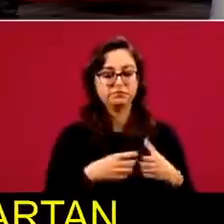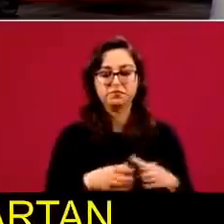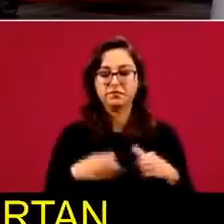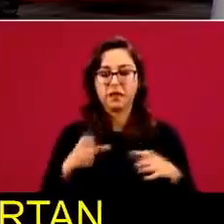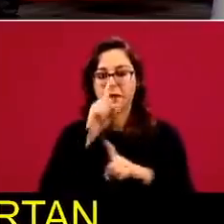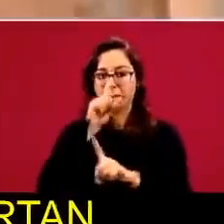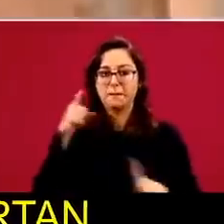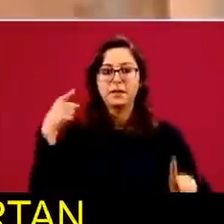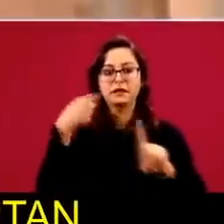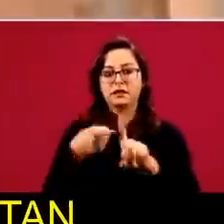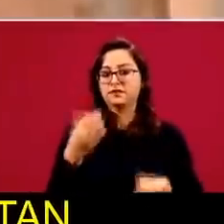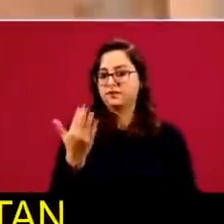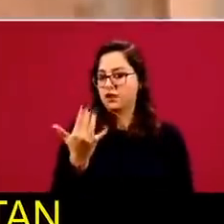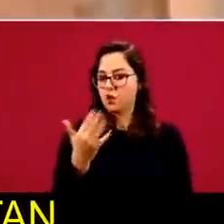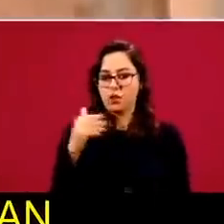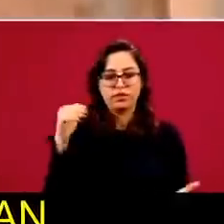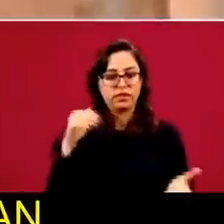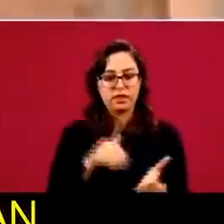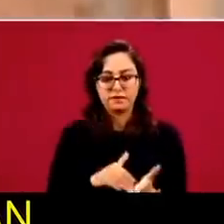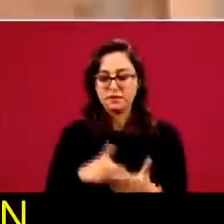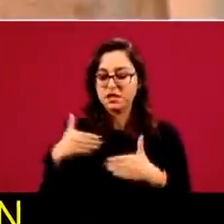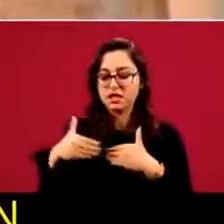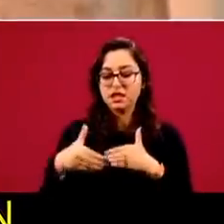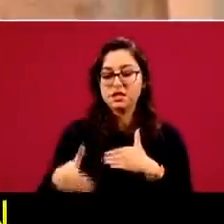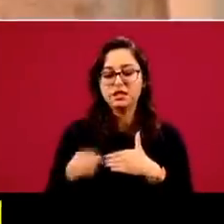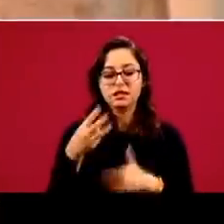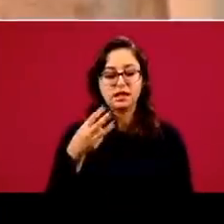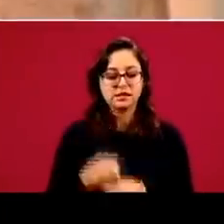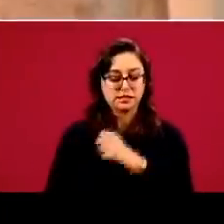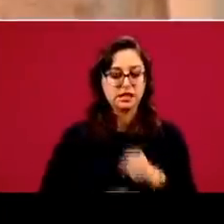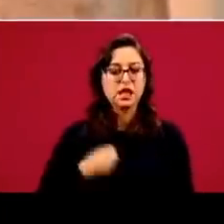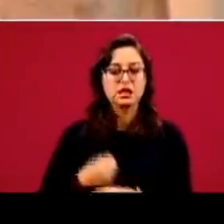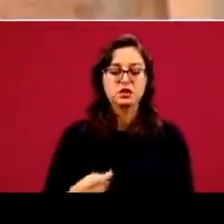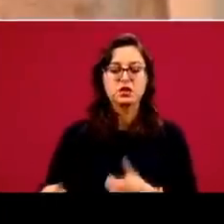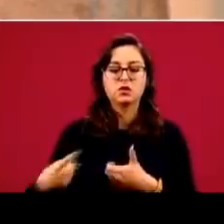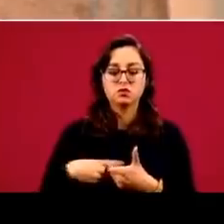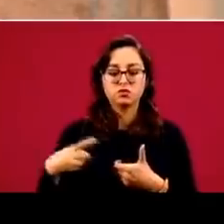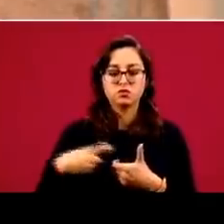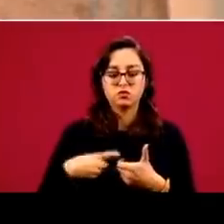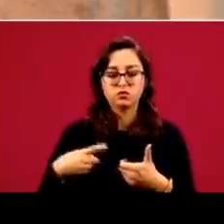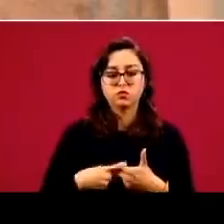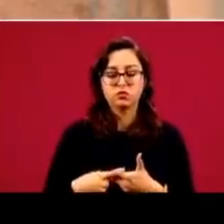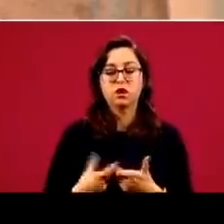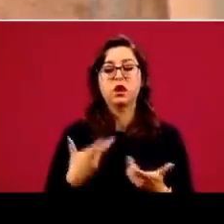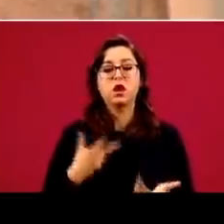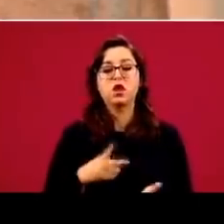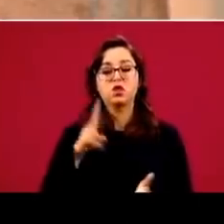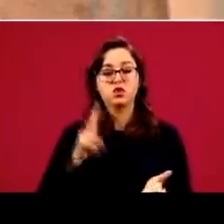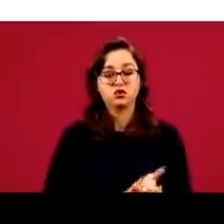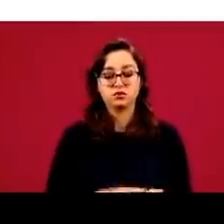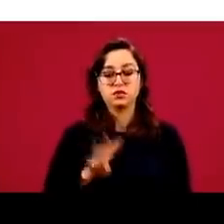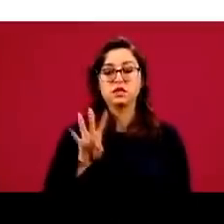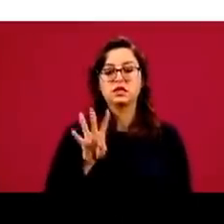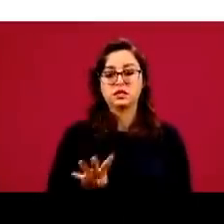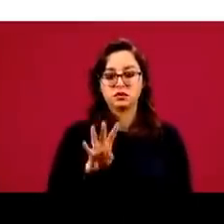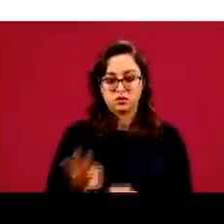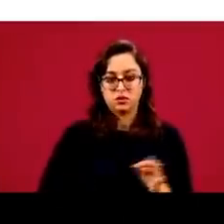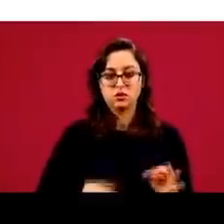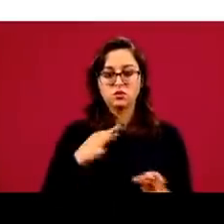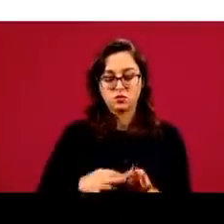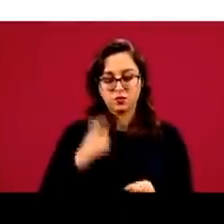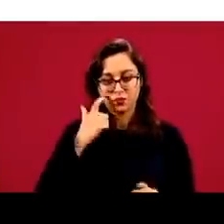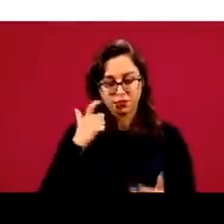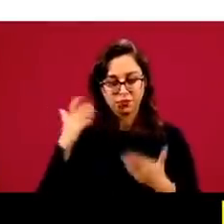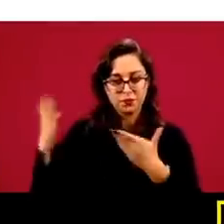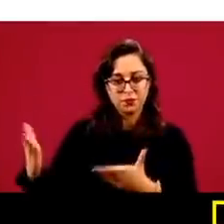de los 50.000 elementos en tres años de ellos en 2019 se cumplió en